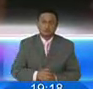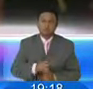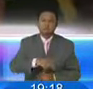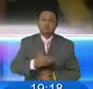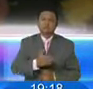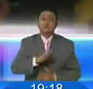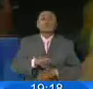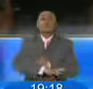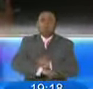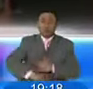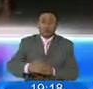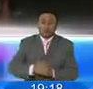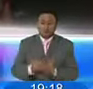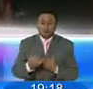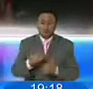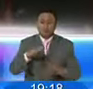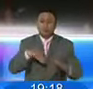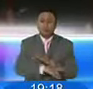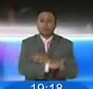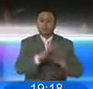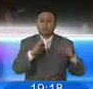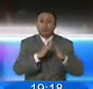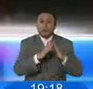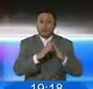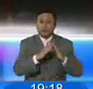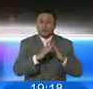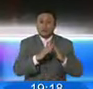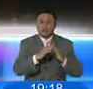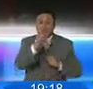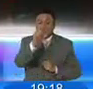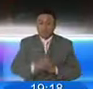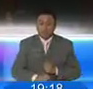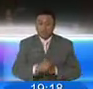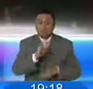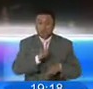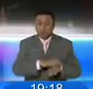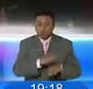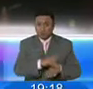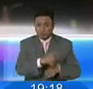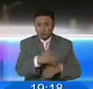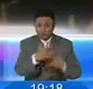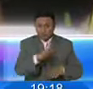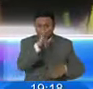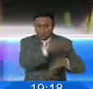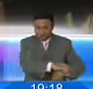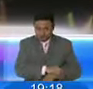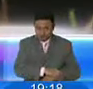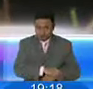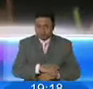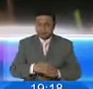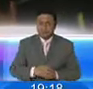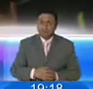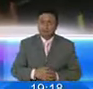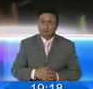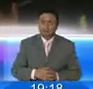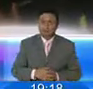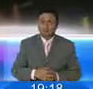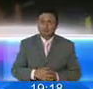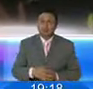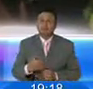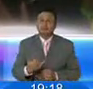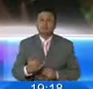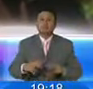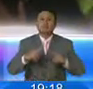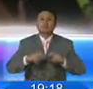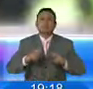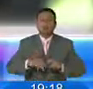Al momento han ingresado al domicilio y ya se ha logrado capturar al posible causante de este ilícito. Las